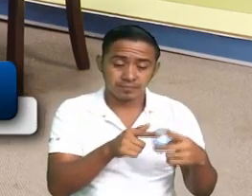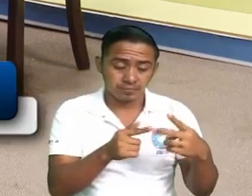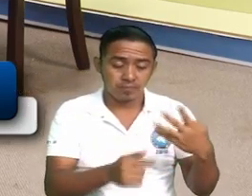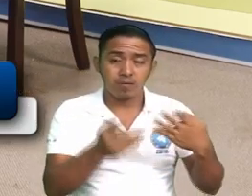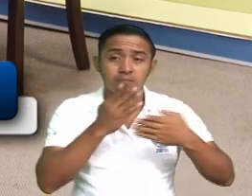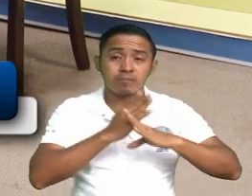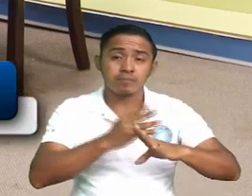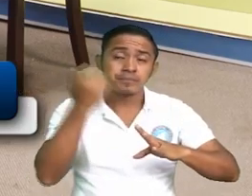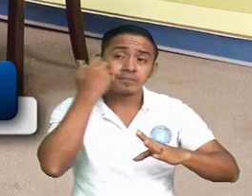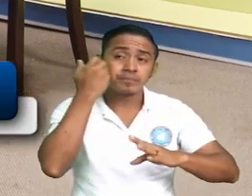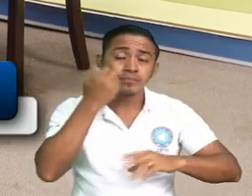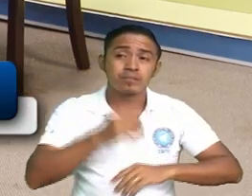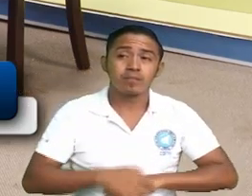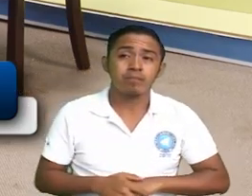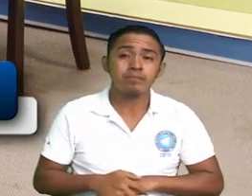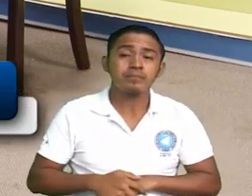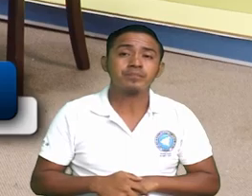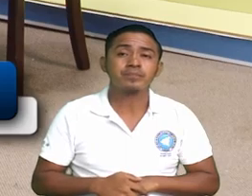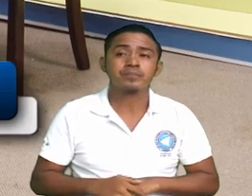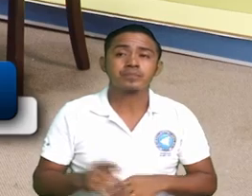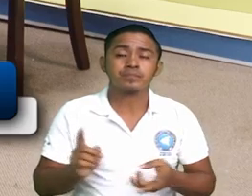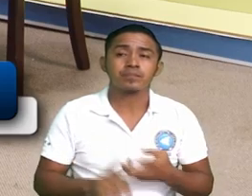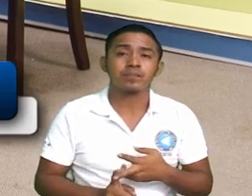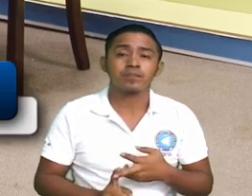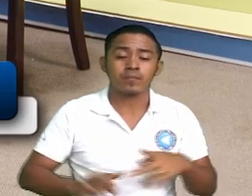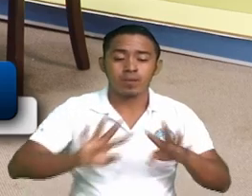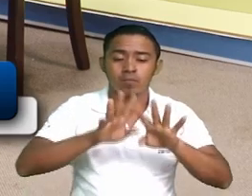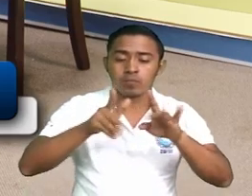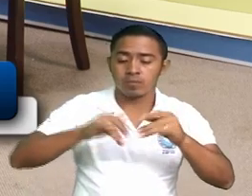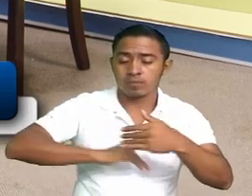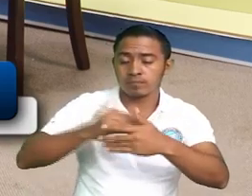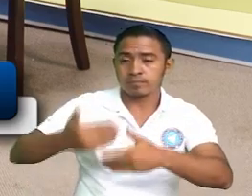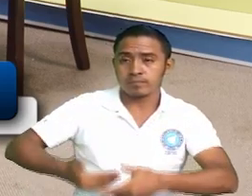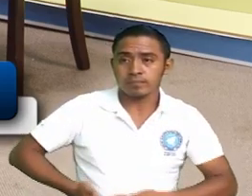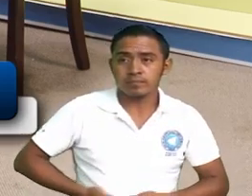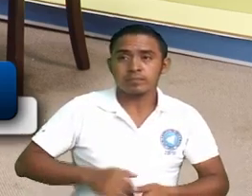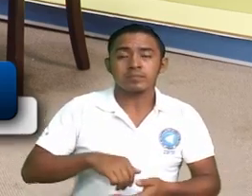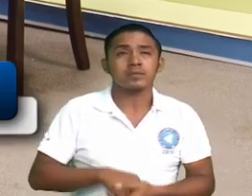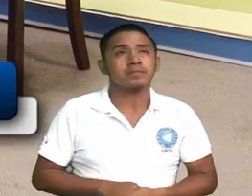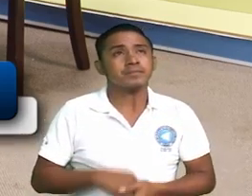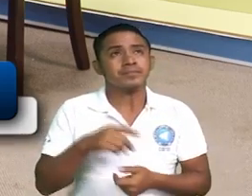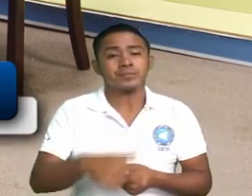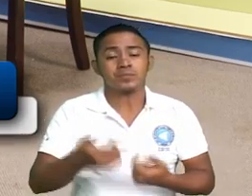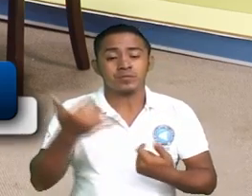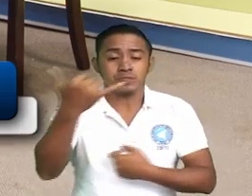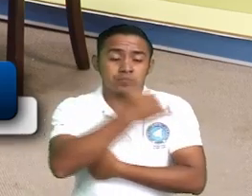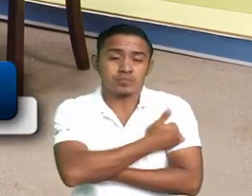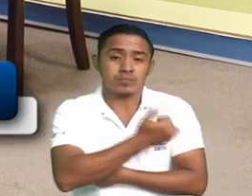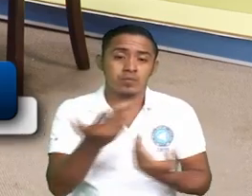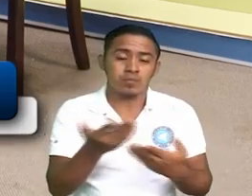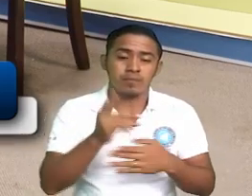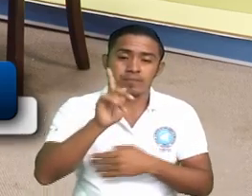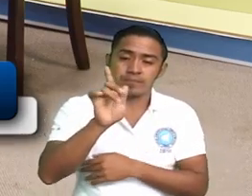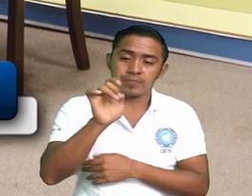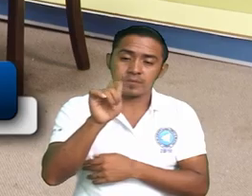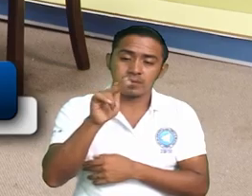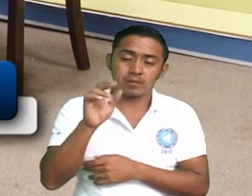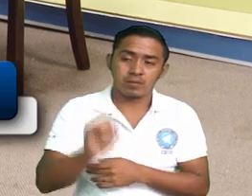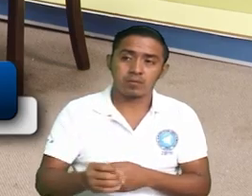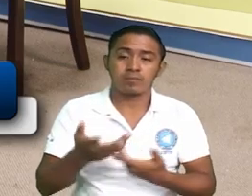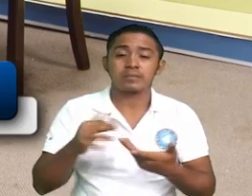enfermedades. También, ¿verdad?, tenemos en el caso de las embarazadas la aplicación del tétano. ¿Por qué? Porque esto previene